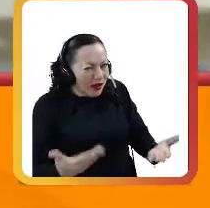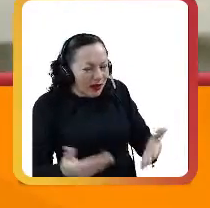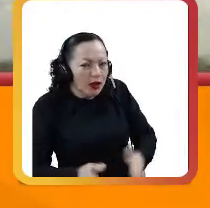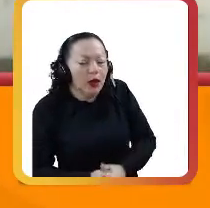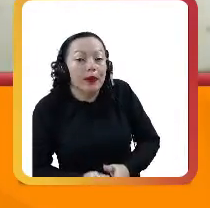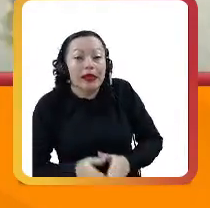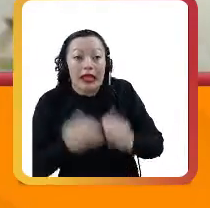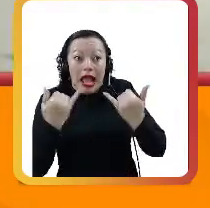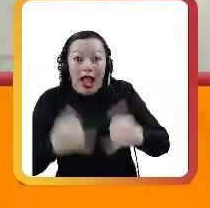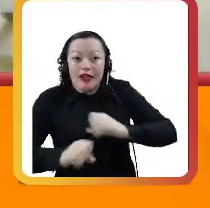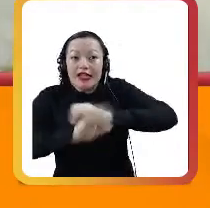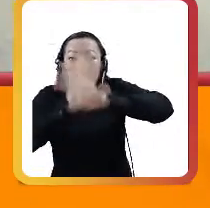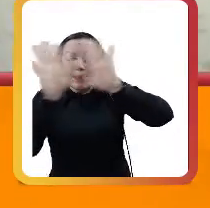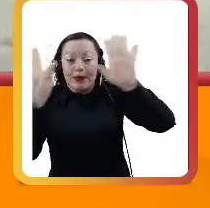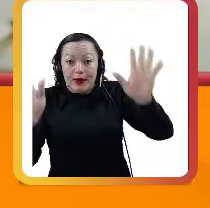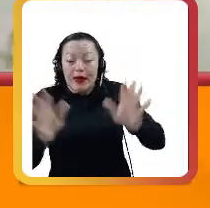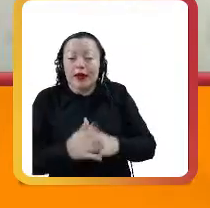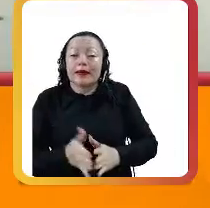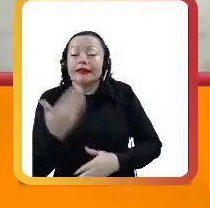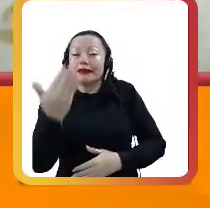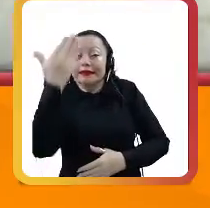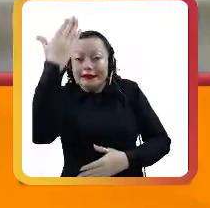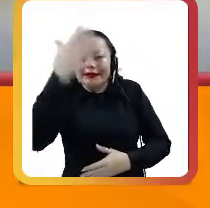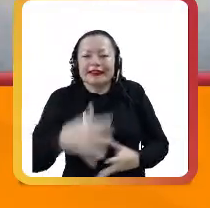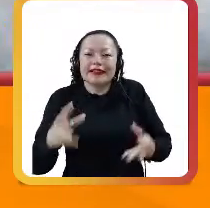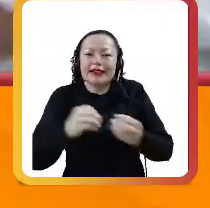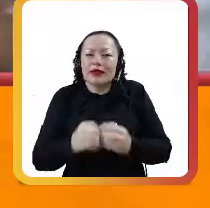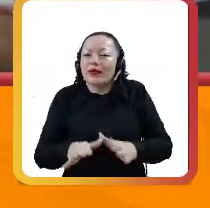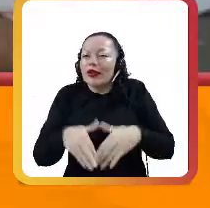en esta hora de la mañana.